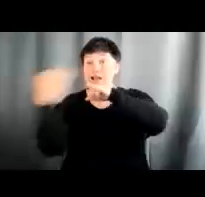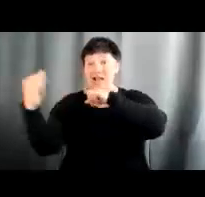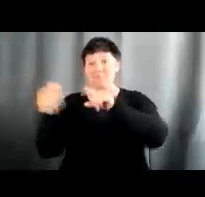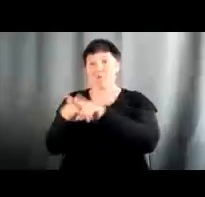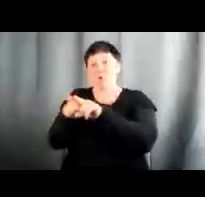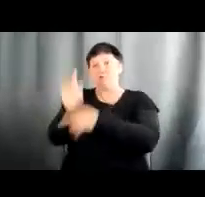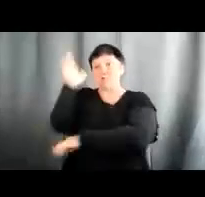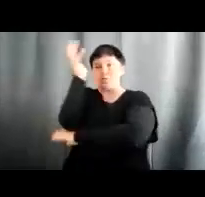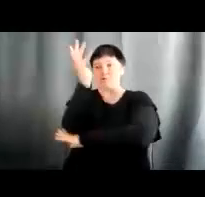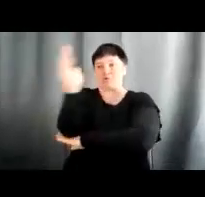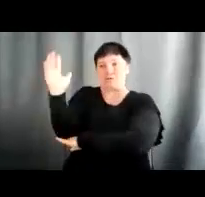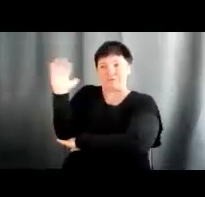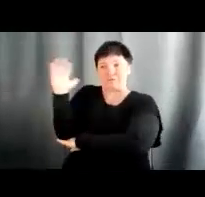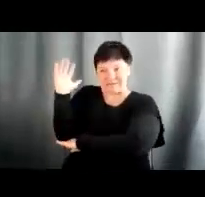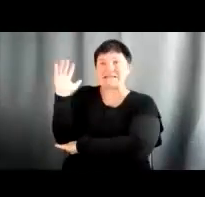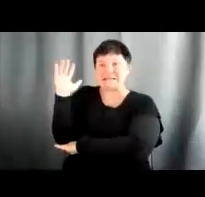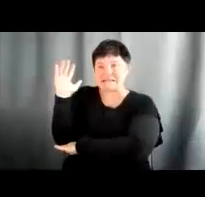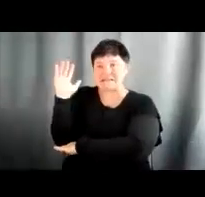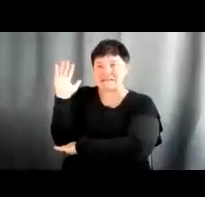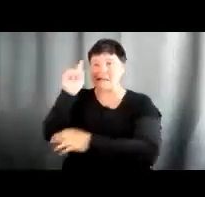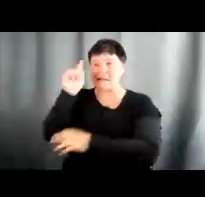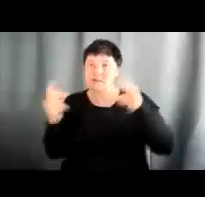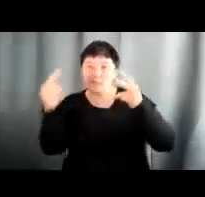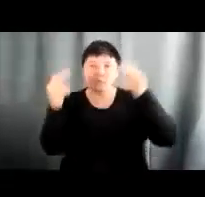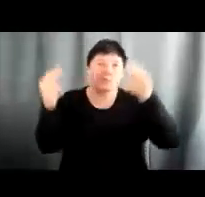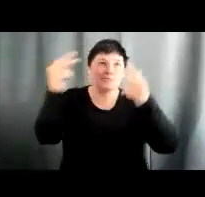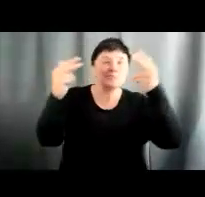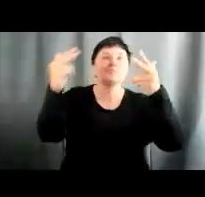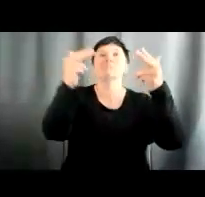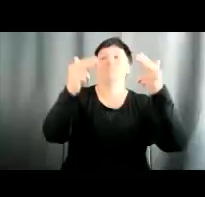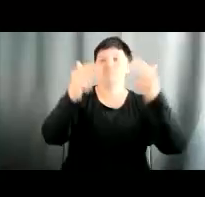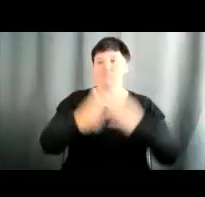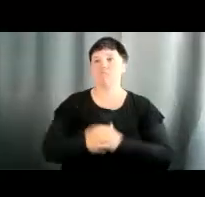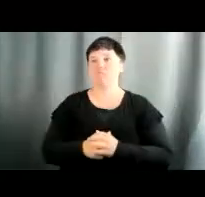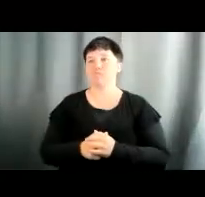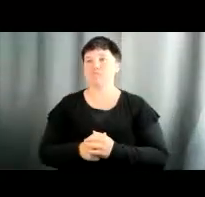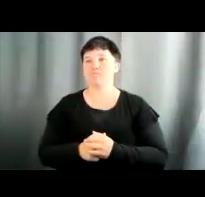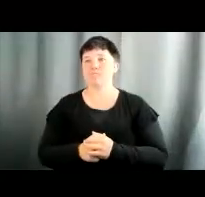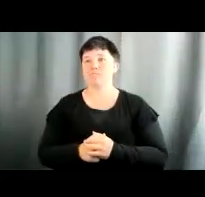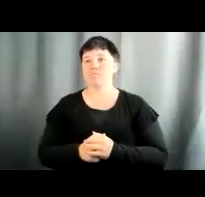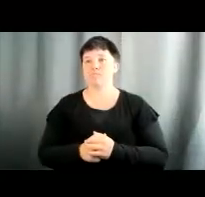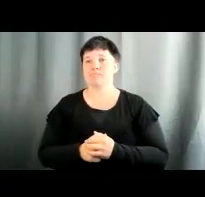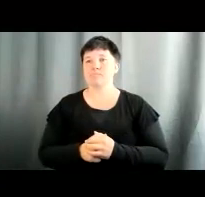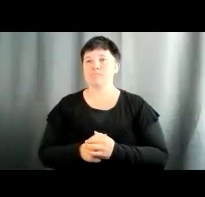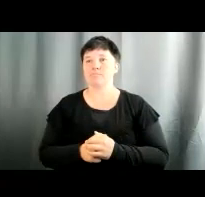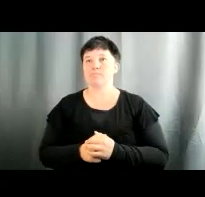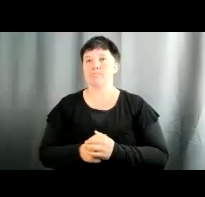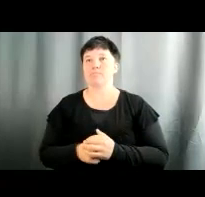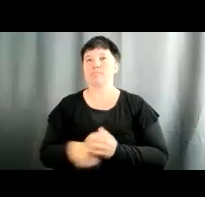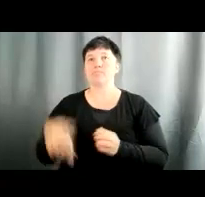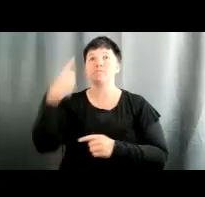los árboles. Tenemos que podarlos y cortarlos. Para esta subdivisión,